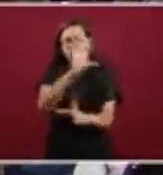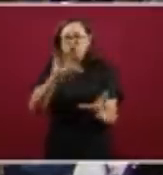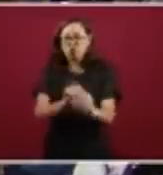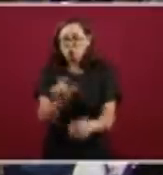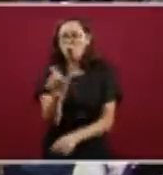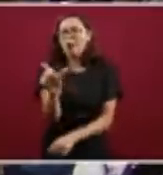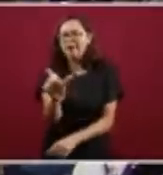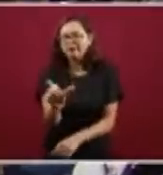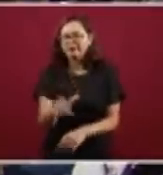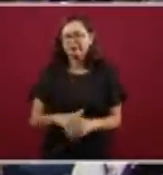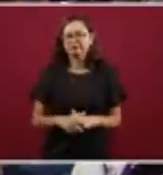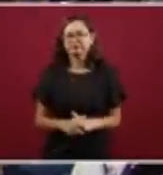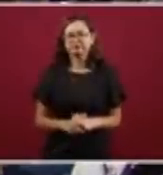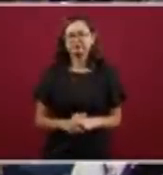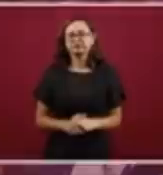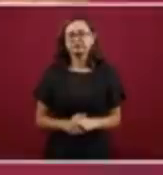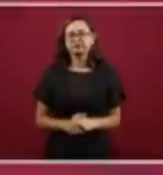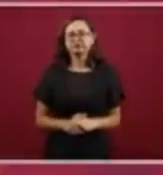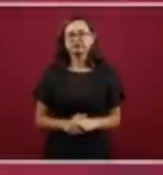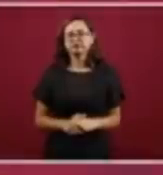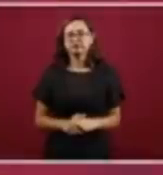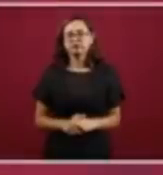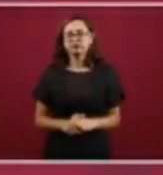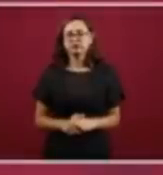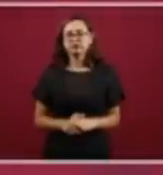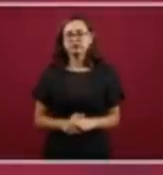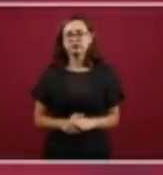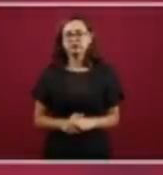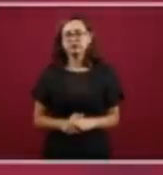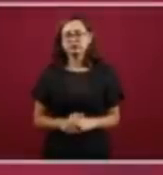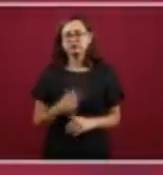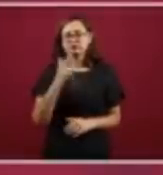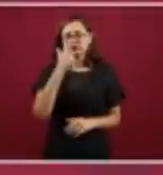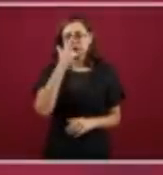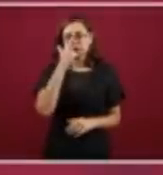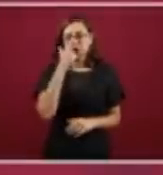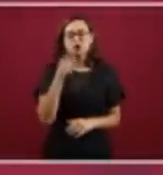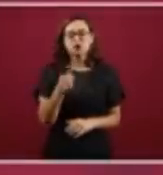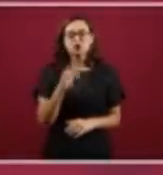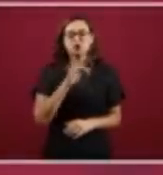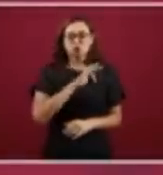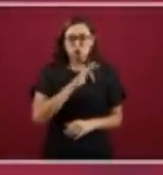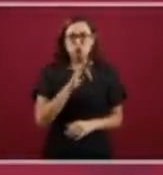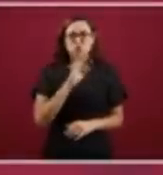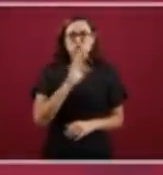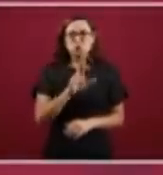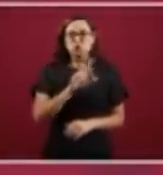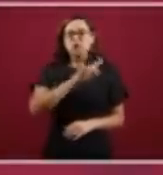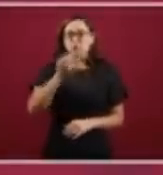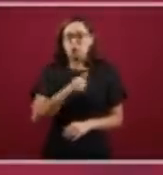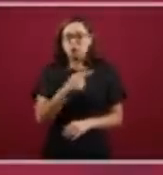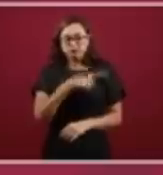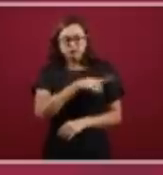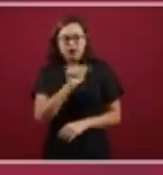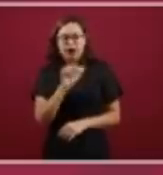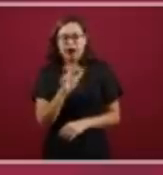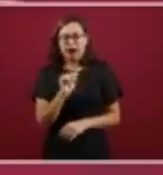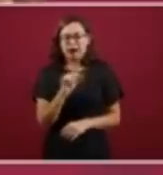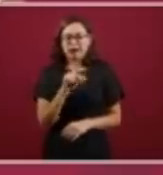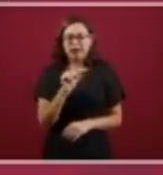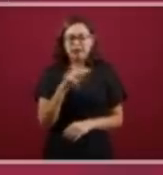gracias. Sí, y eso te contesto y luego Ariana puede complementarlo. Yo creo que para este